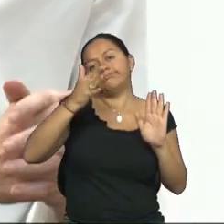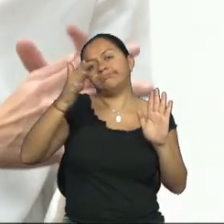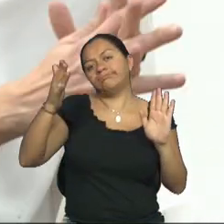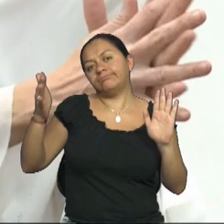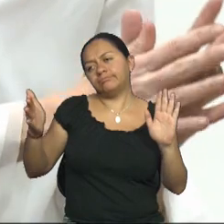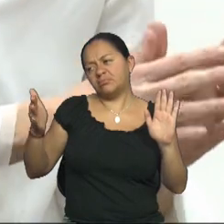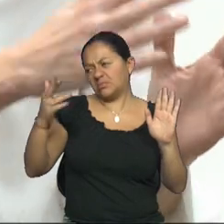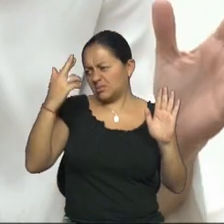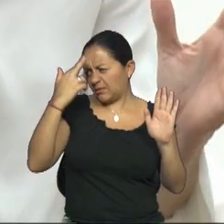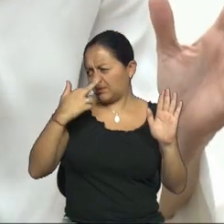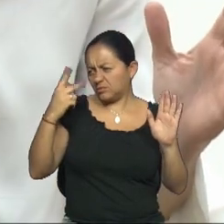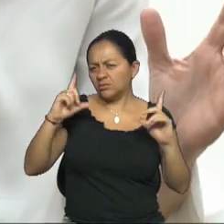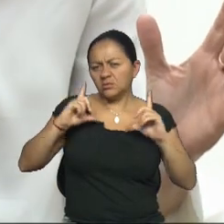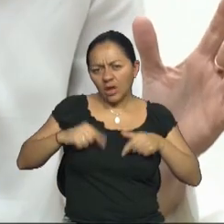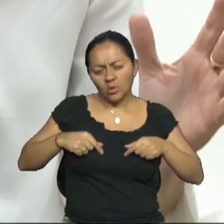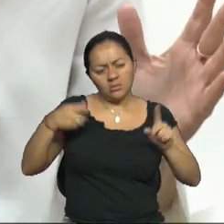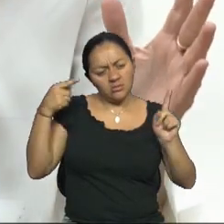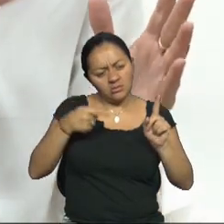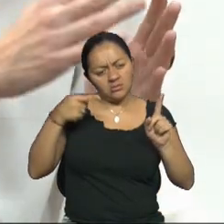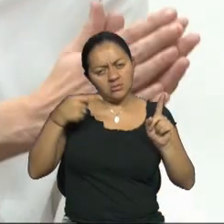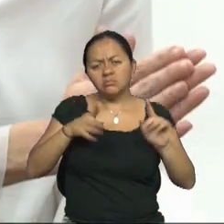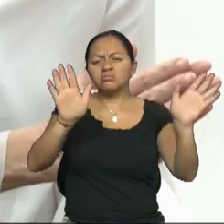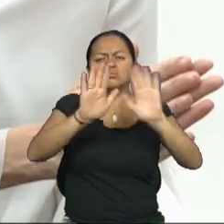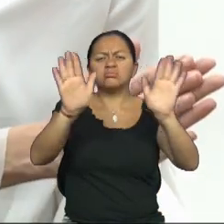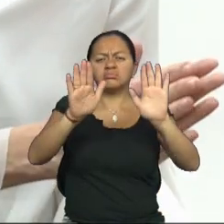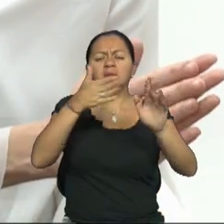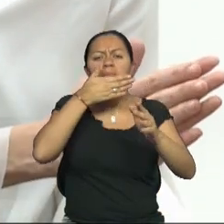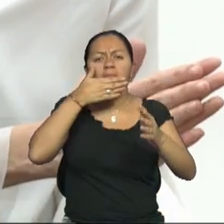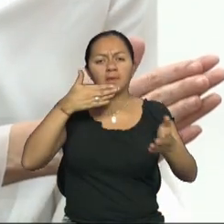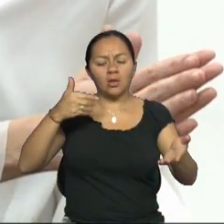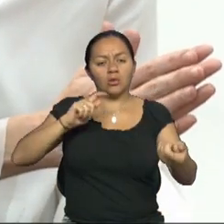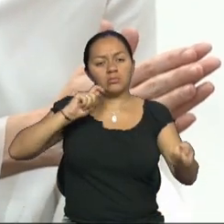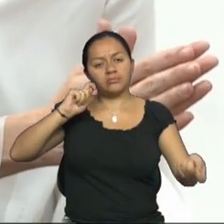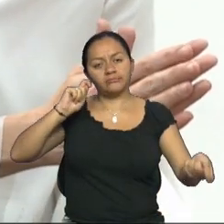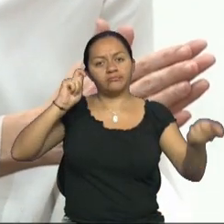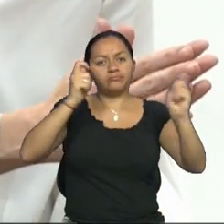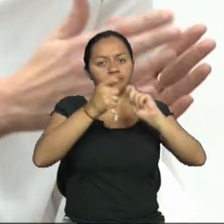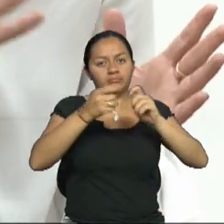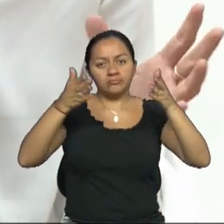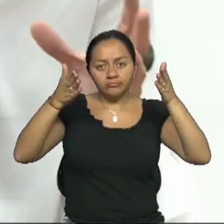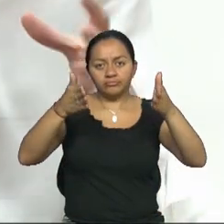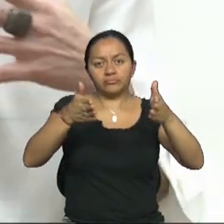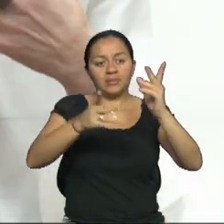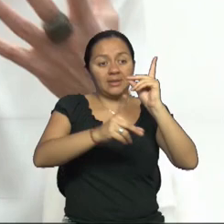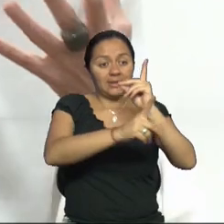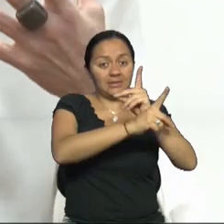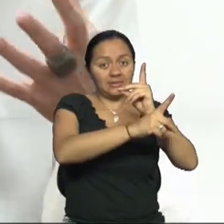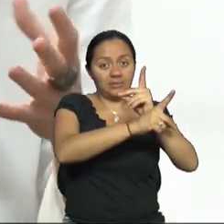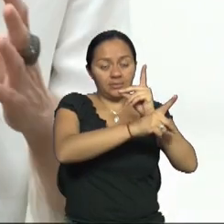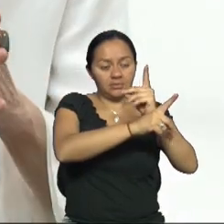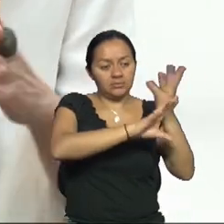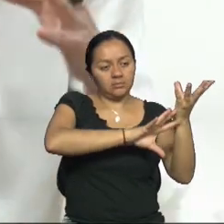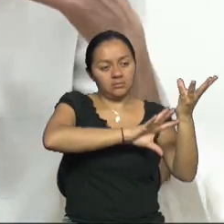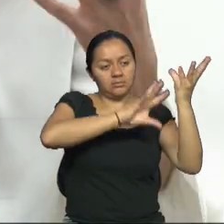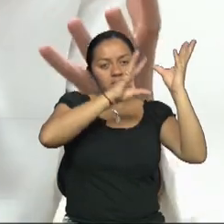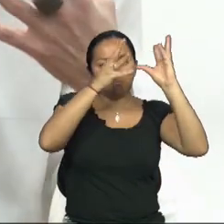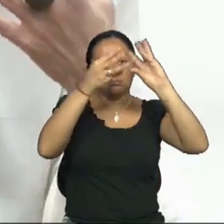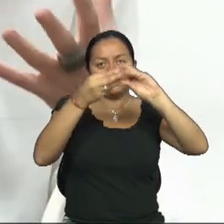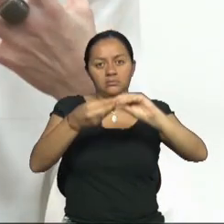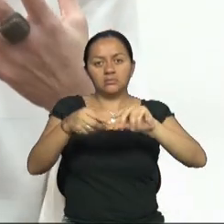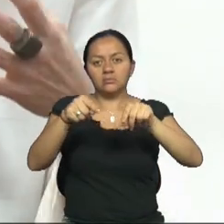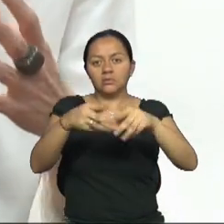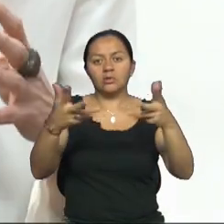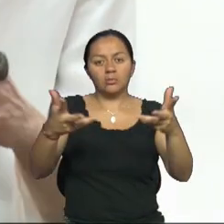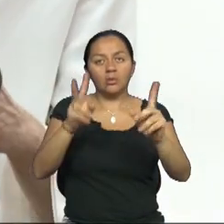de percibir, por supuesto, la discapacidad y también una transición en el entendimiento de la discapacidad desde